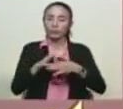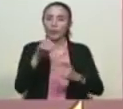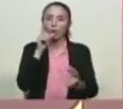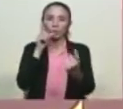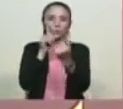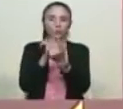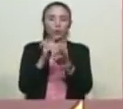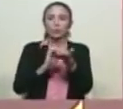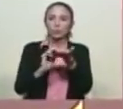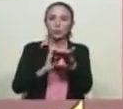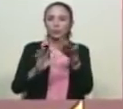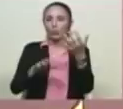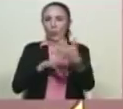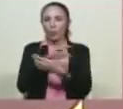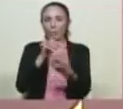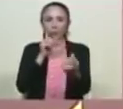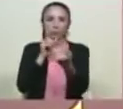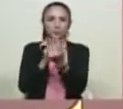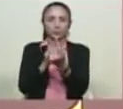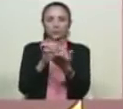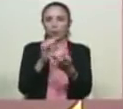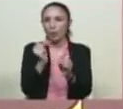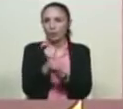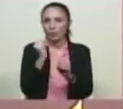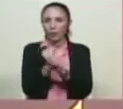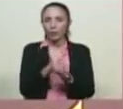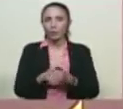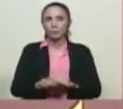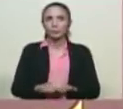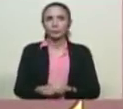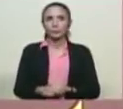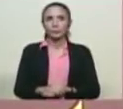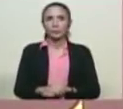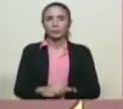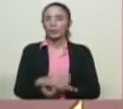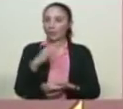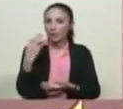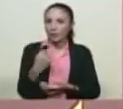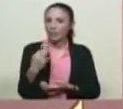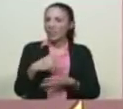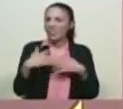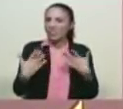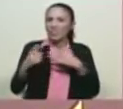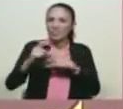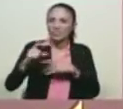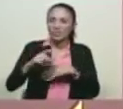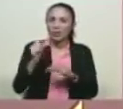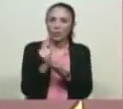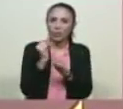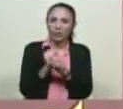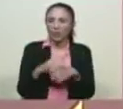atienda cada vez más las verdaderas necesidades de la clase obrera,